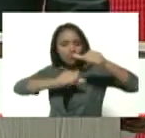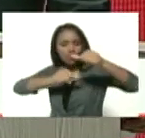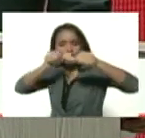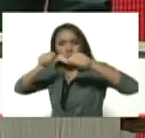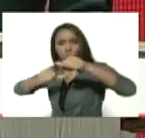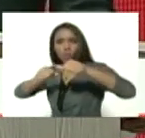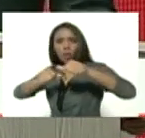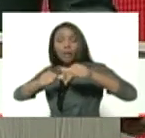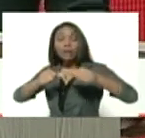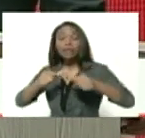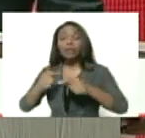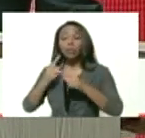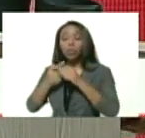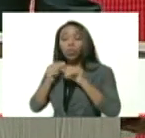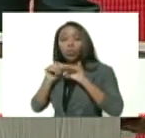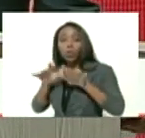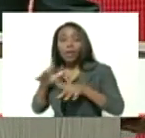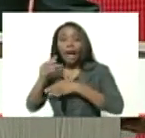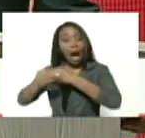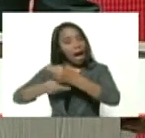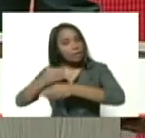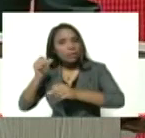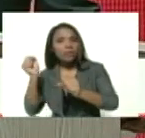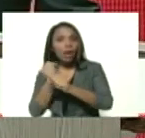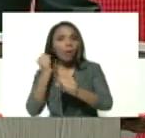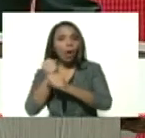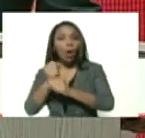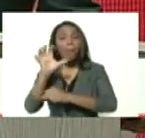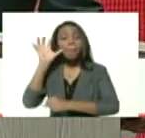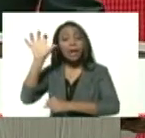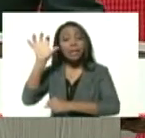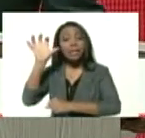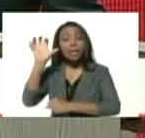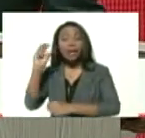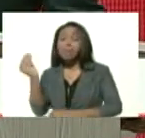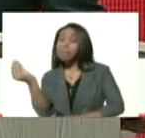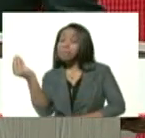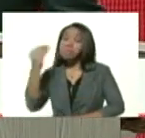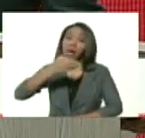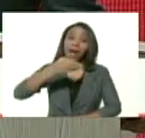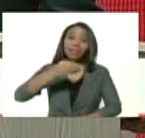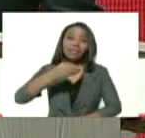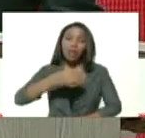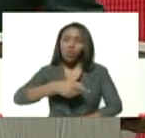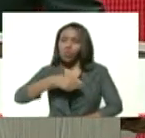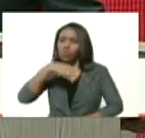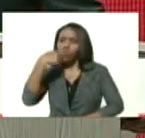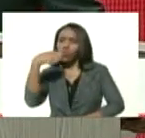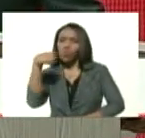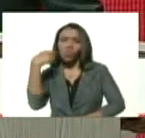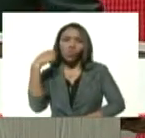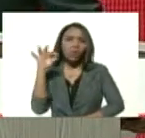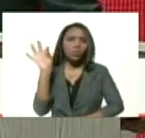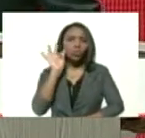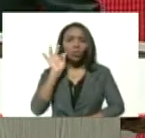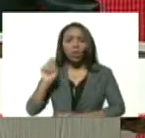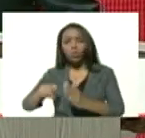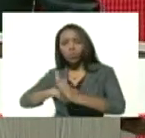de narcotraficantes, que elabora el país que más consume cocaína del planeta entero,